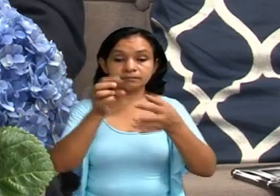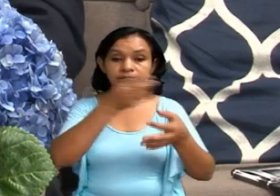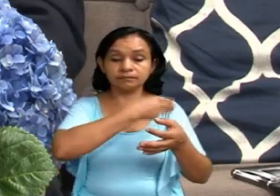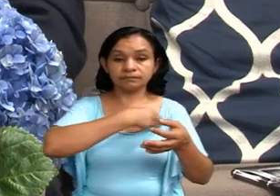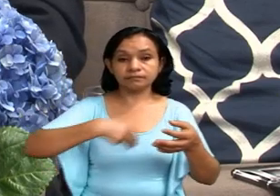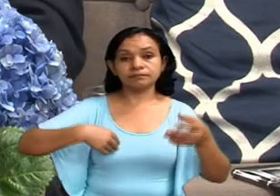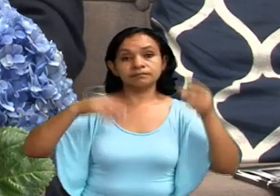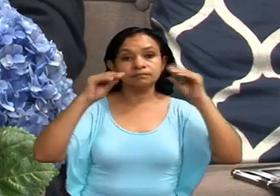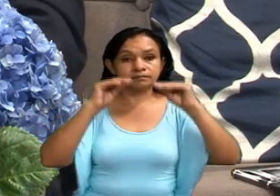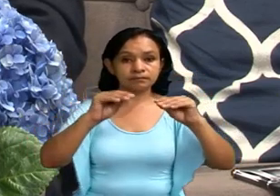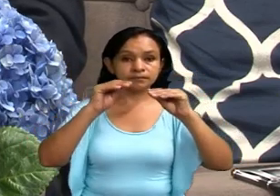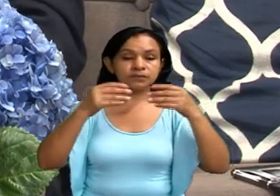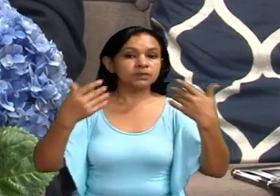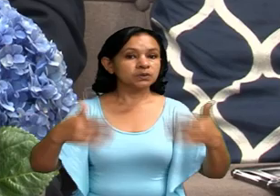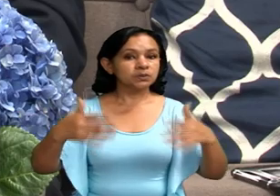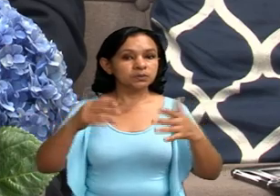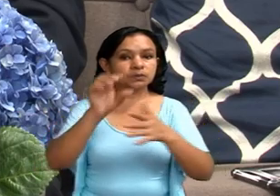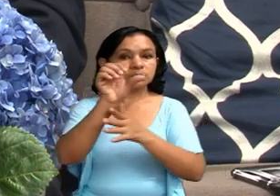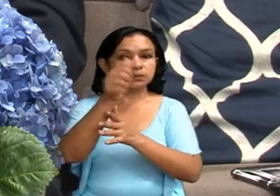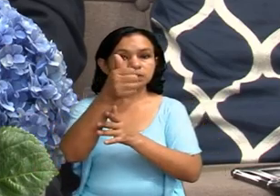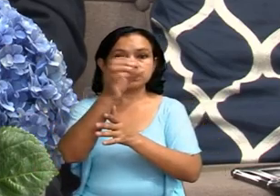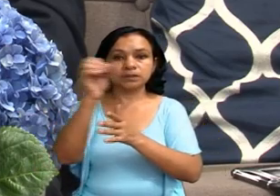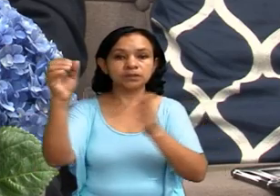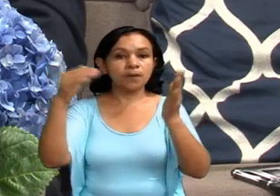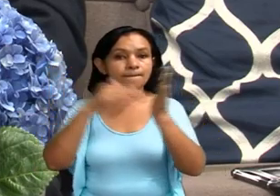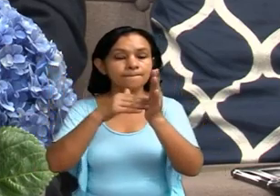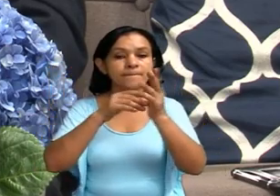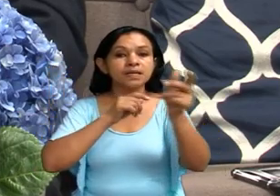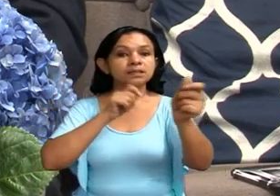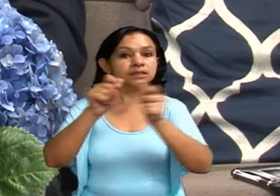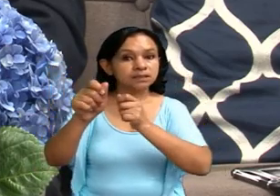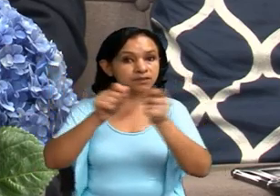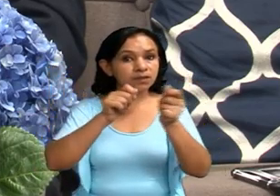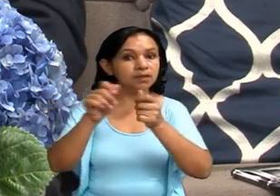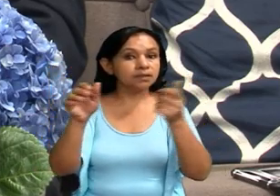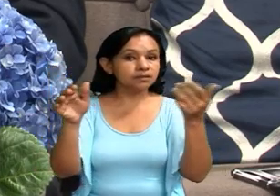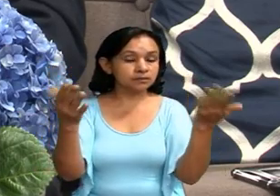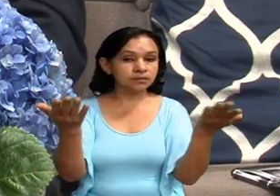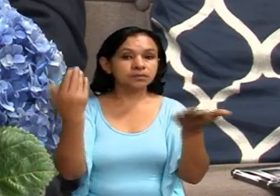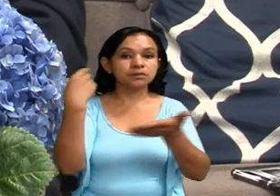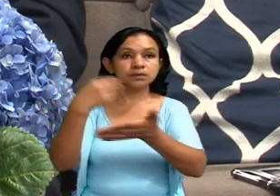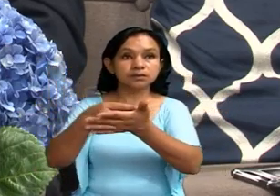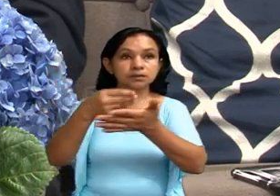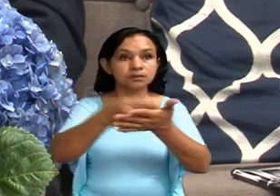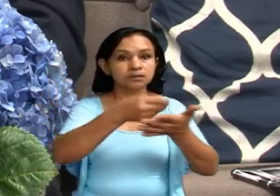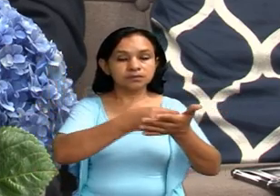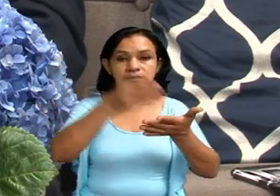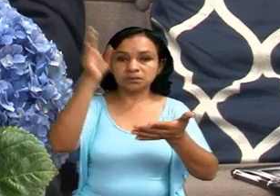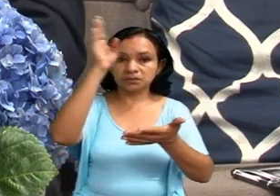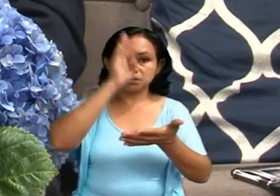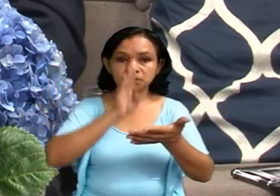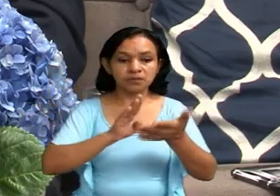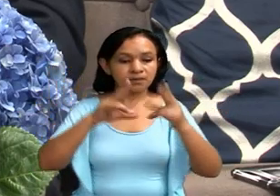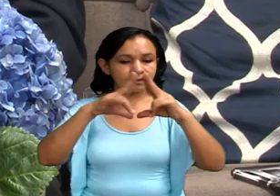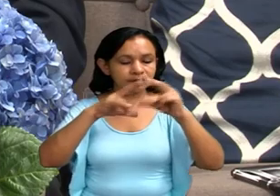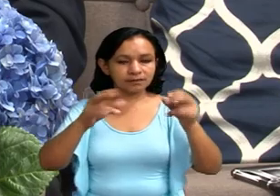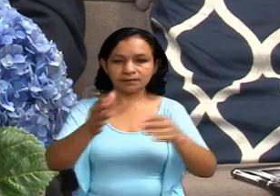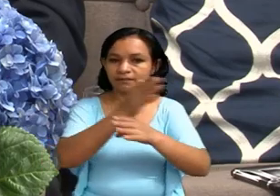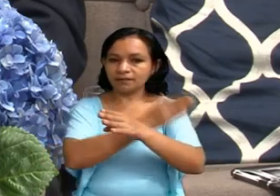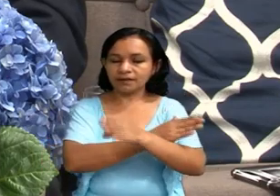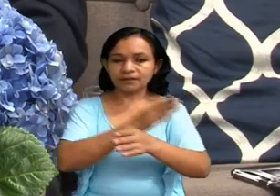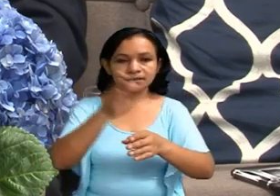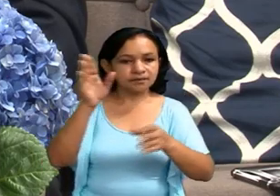Educación, pues se invirtió casi $600,000. Entonces, eso es una compra que nunca se había hecho en el país de instrumentos